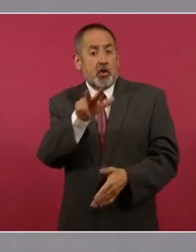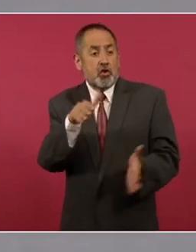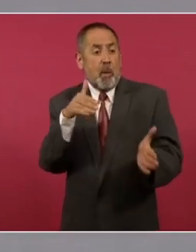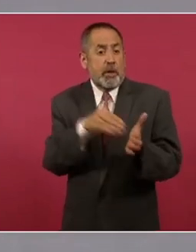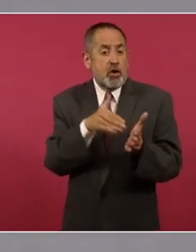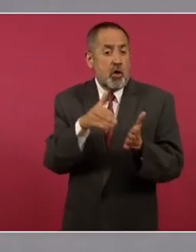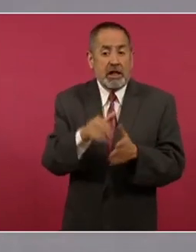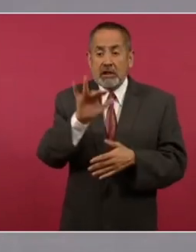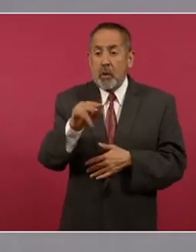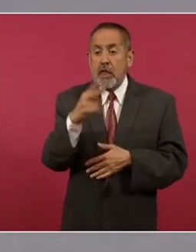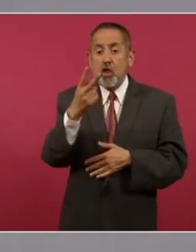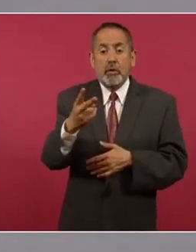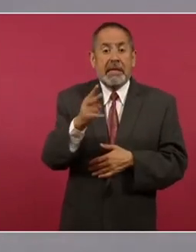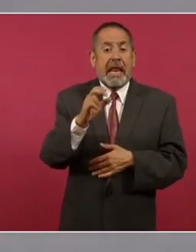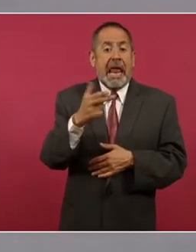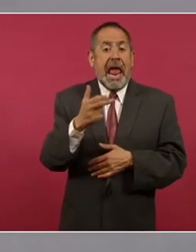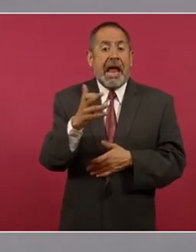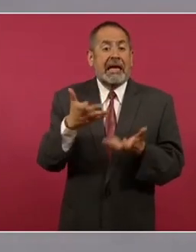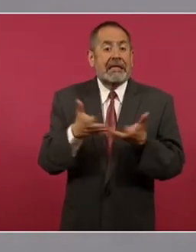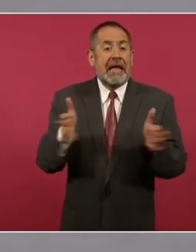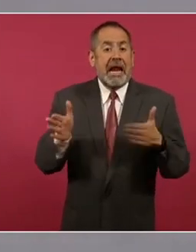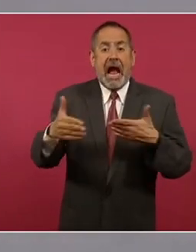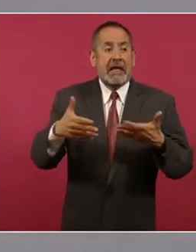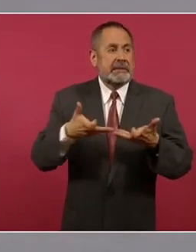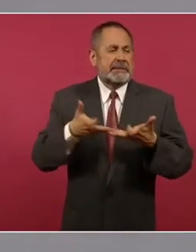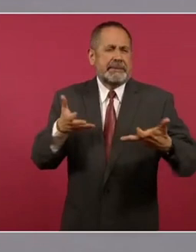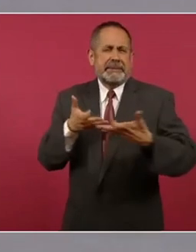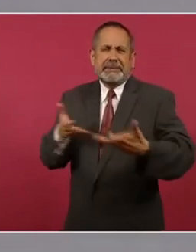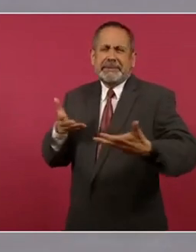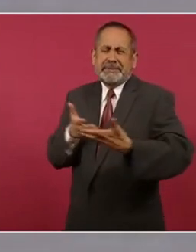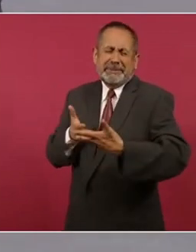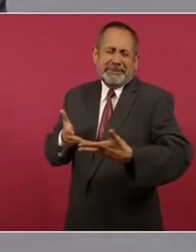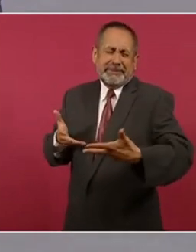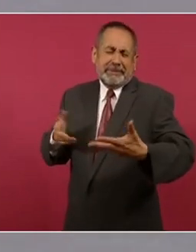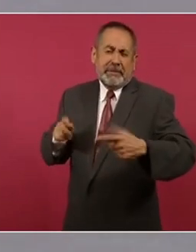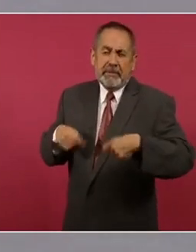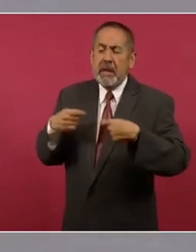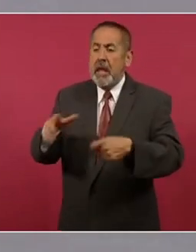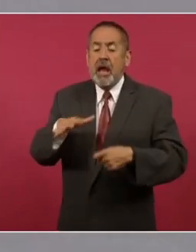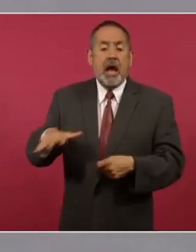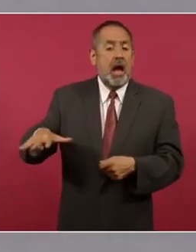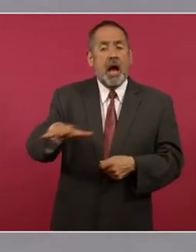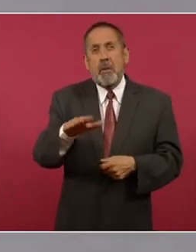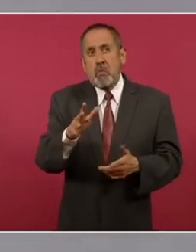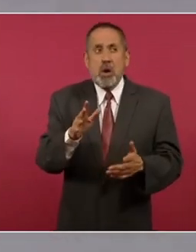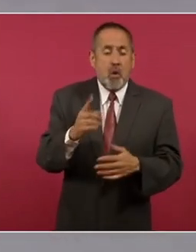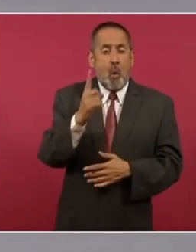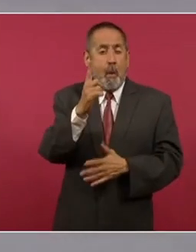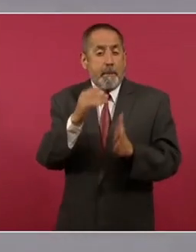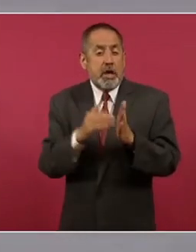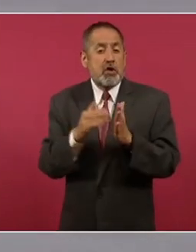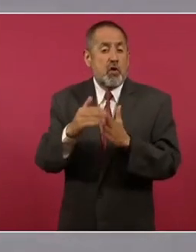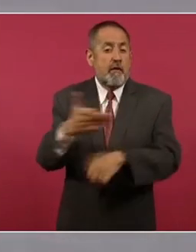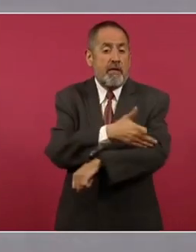cincuenta y dos mil hectáreas En beneficio de más de un millón de familias